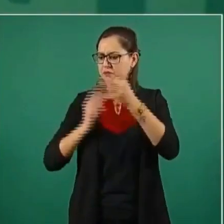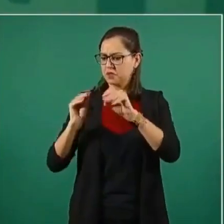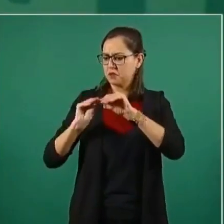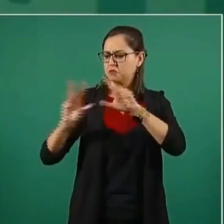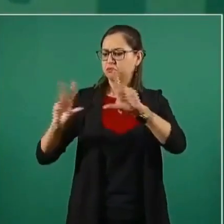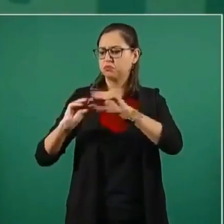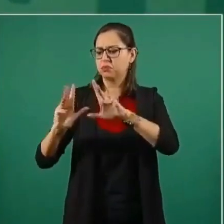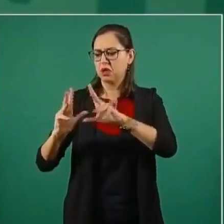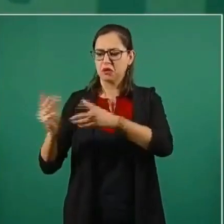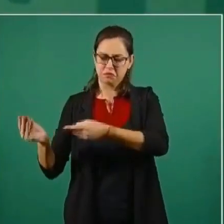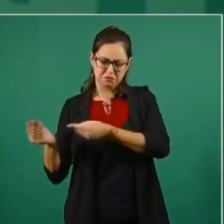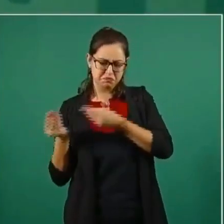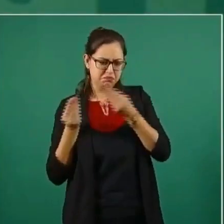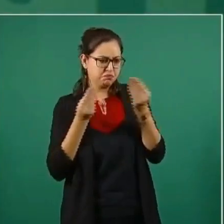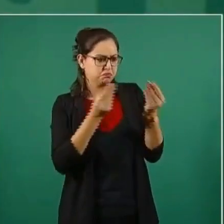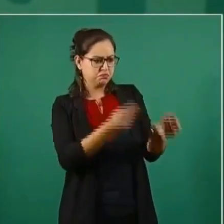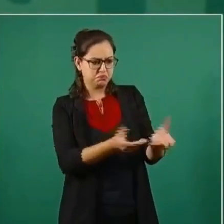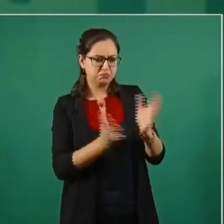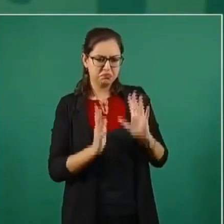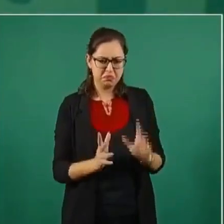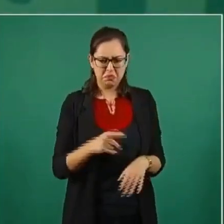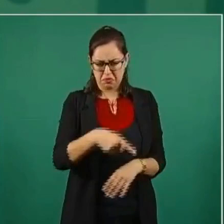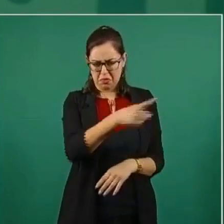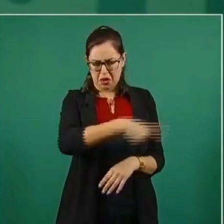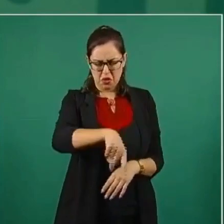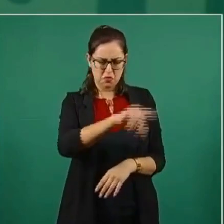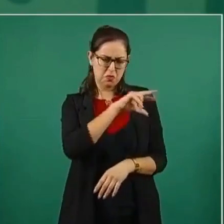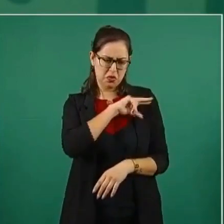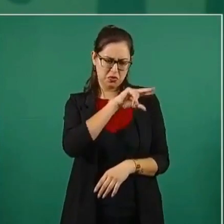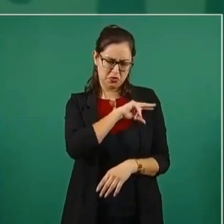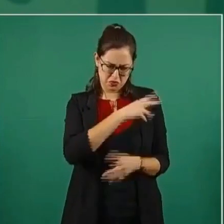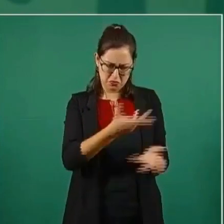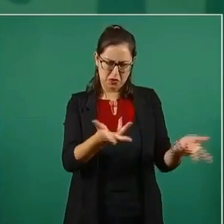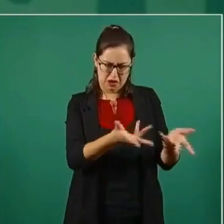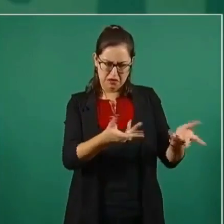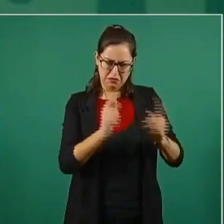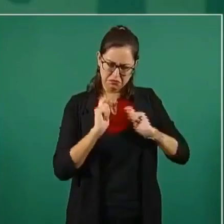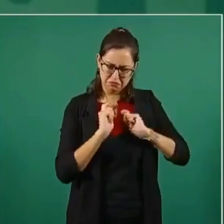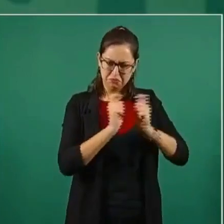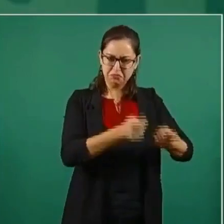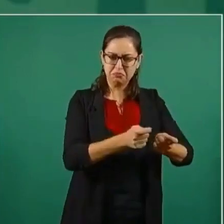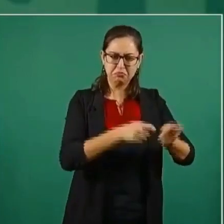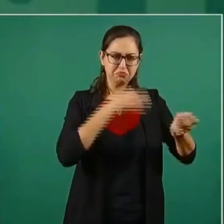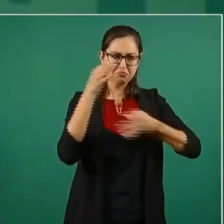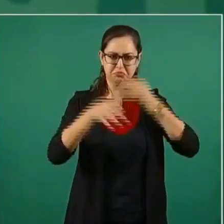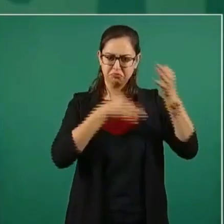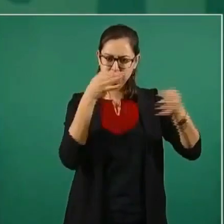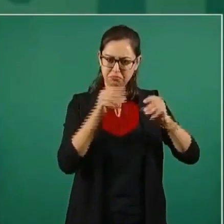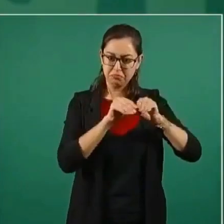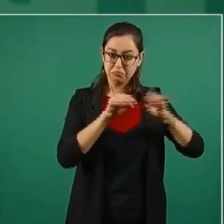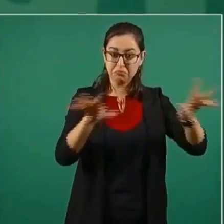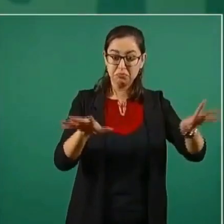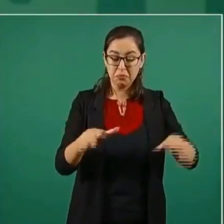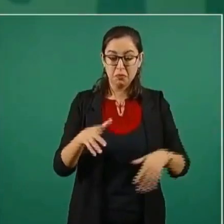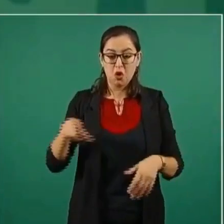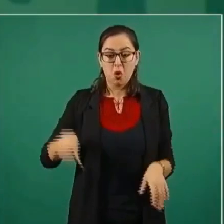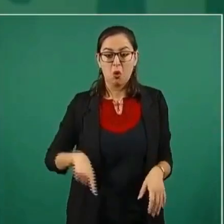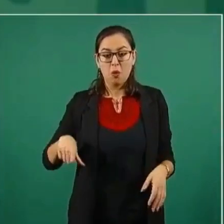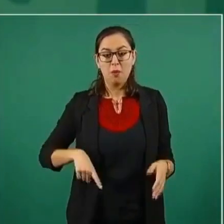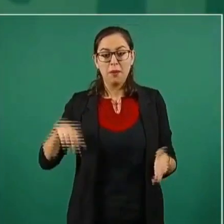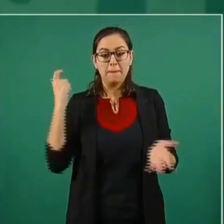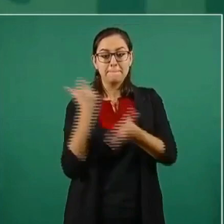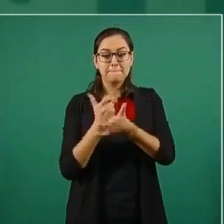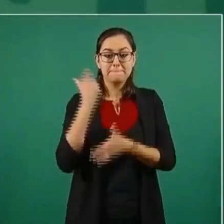estamos hablando de 10,000 millones de pesos al año en publicidad